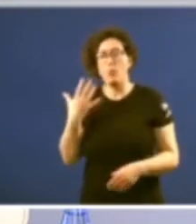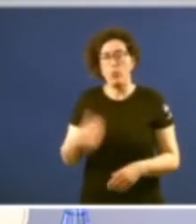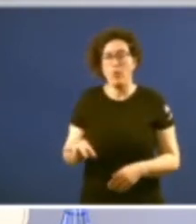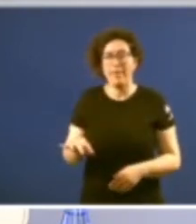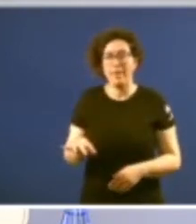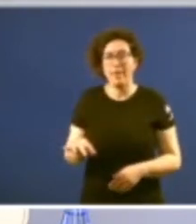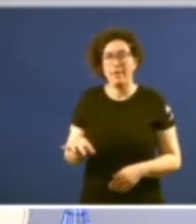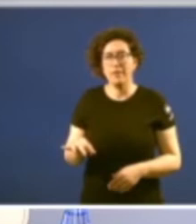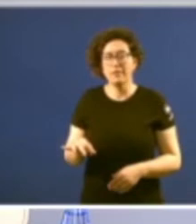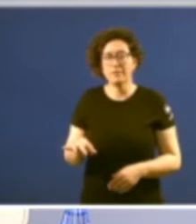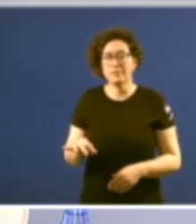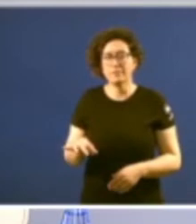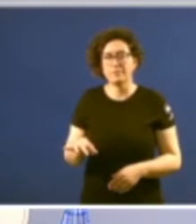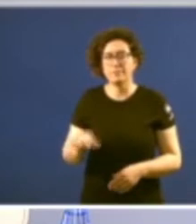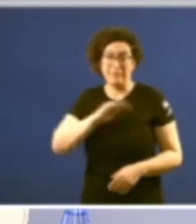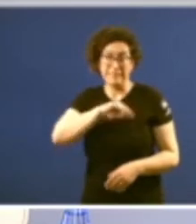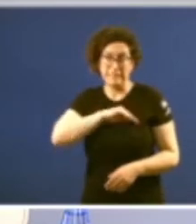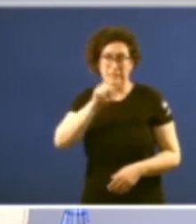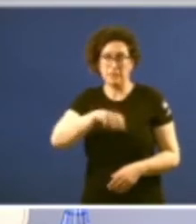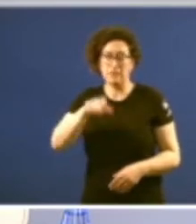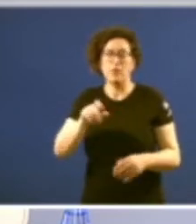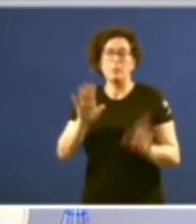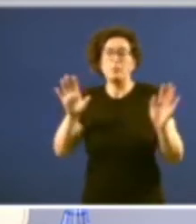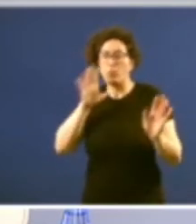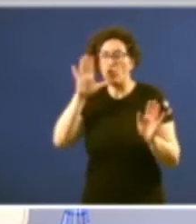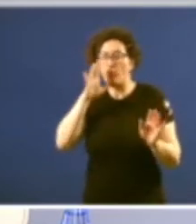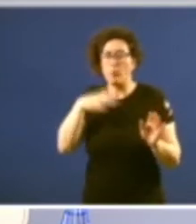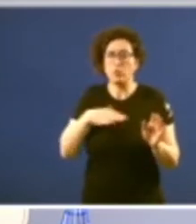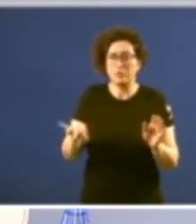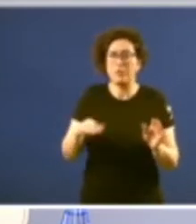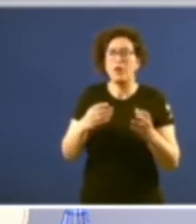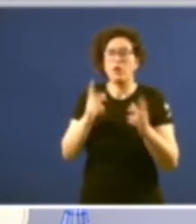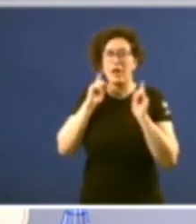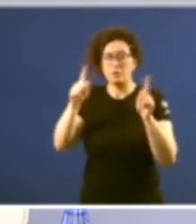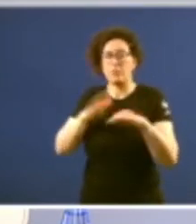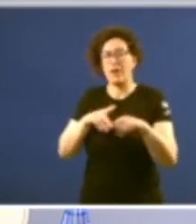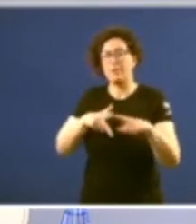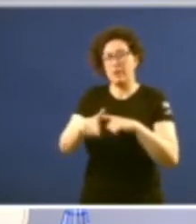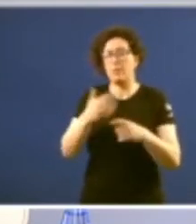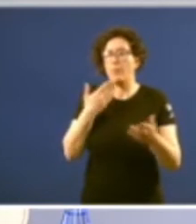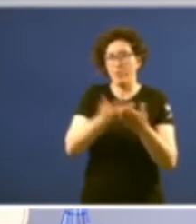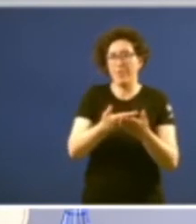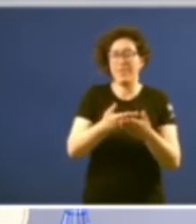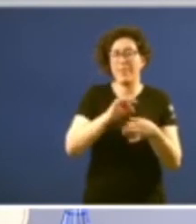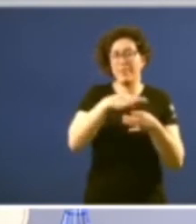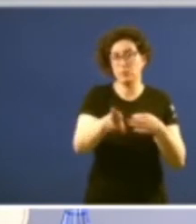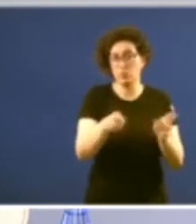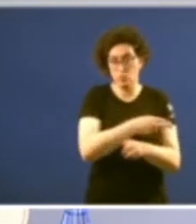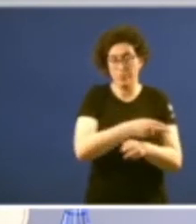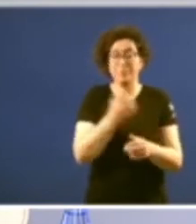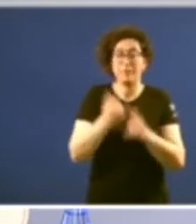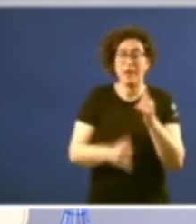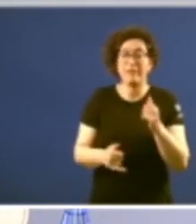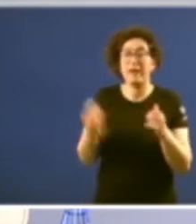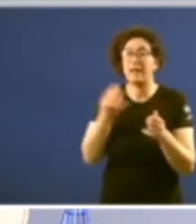frente a unha posible moción de censura O que sucedeu é